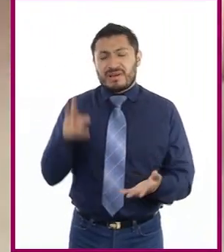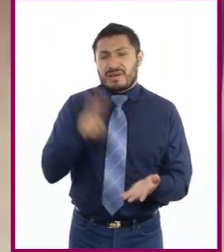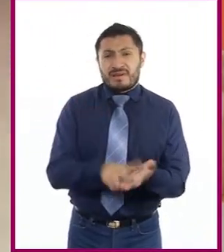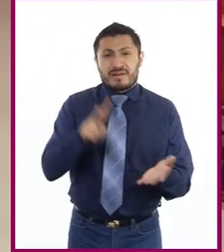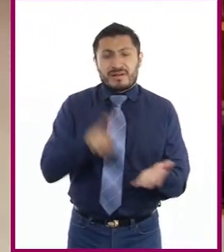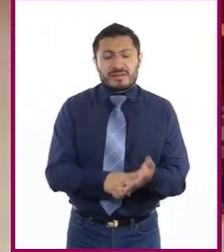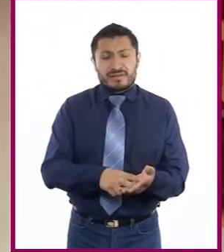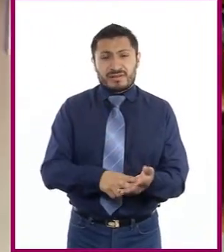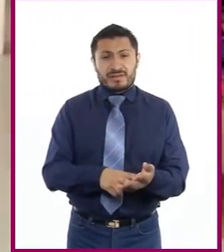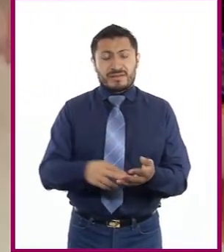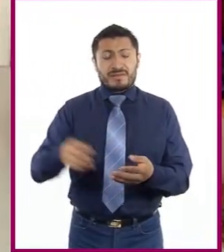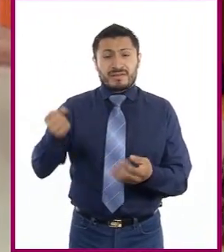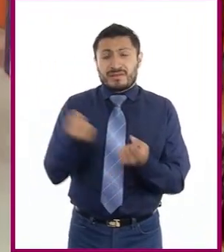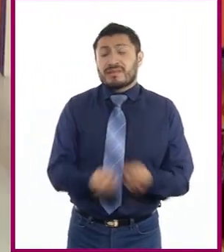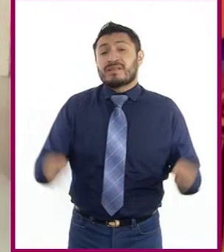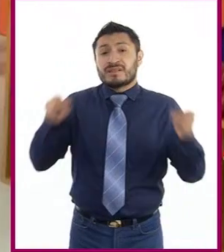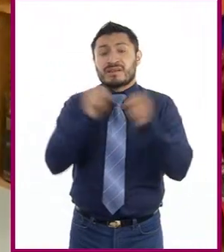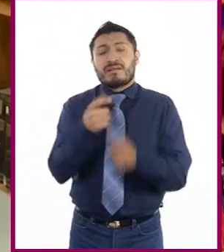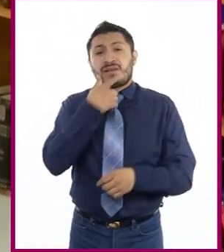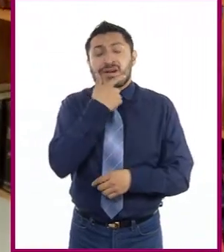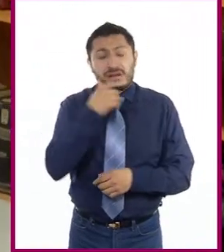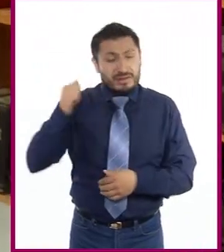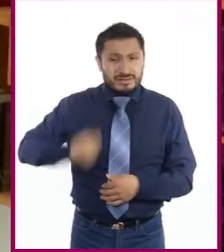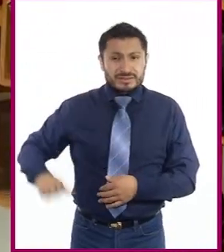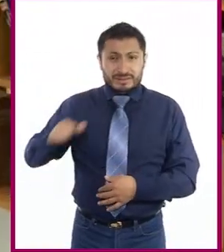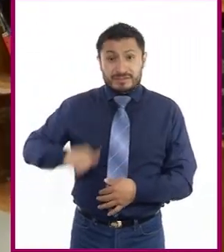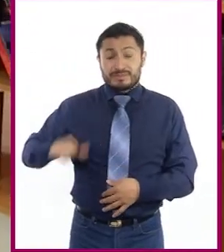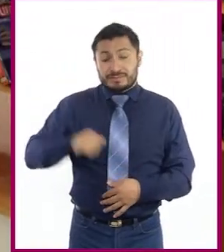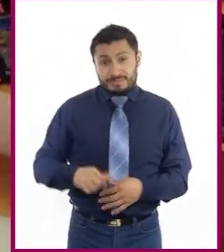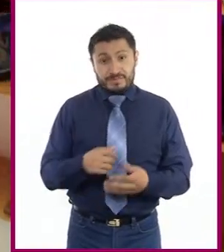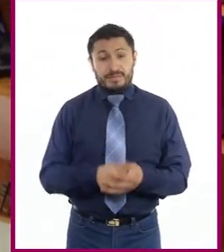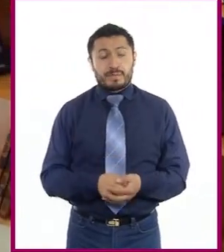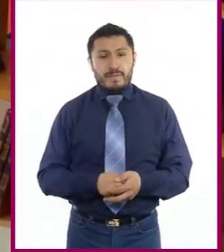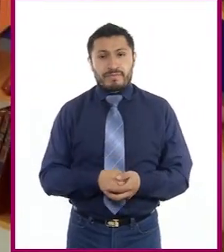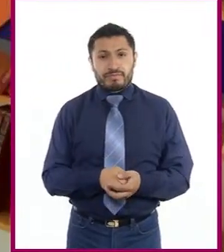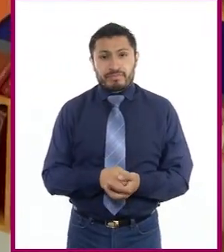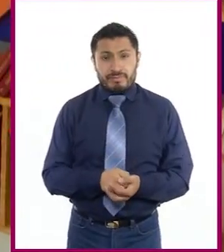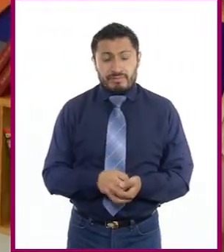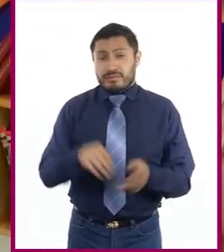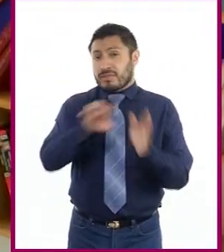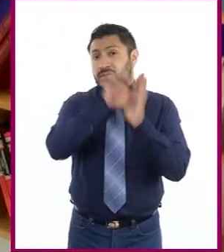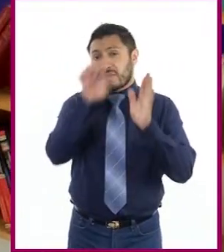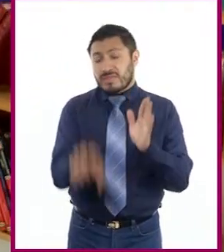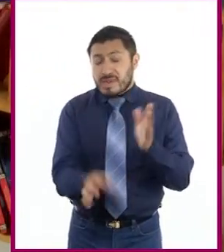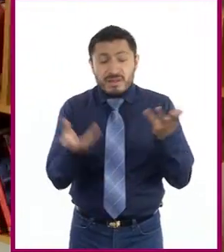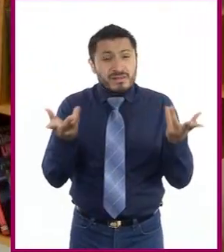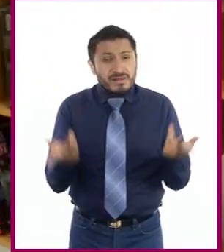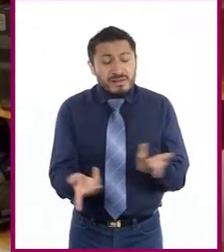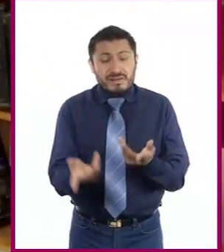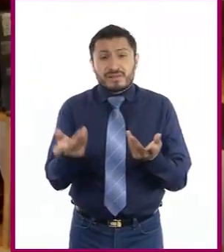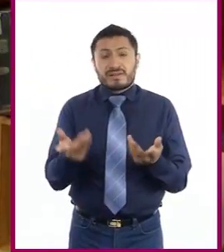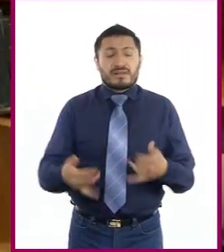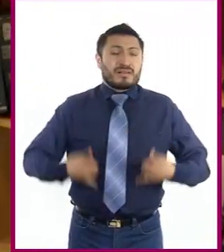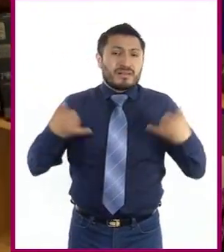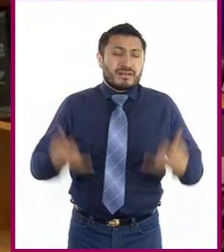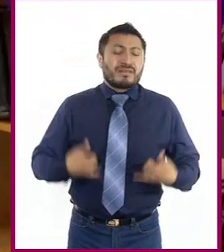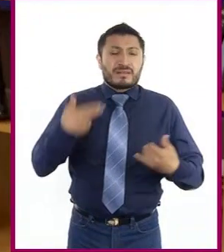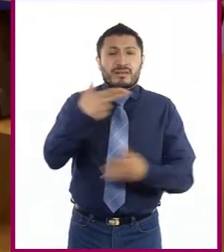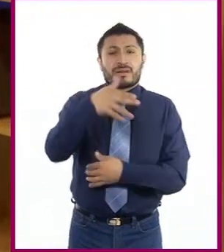sociedad inglesa de esa época. Sé, por ejemplo, que los jóvenes como